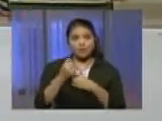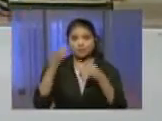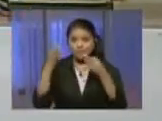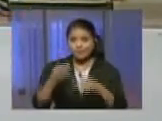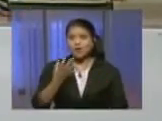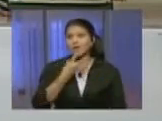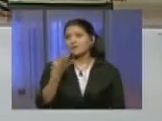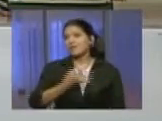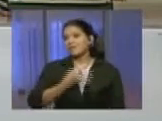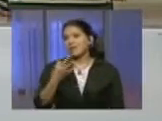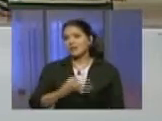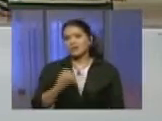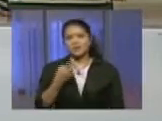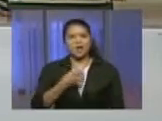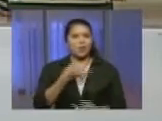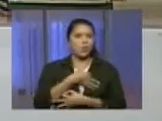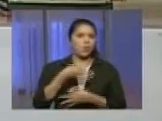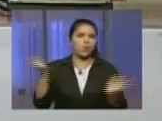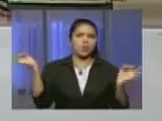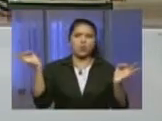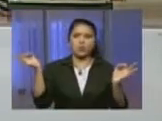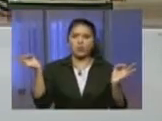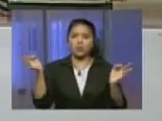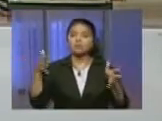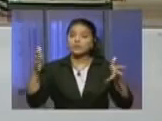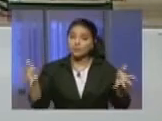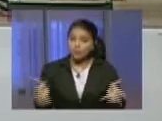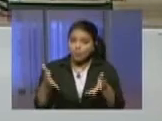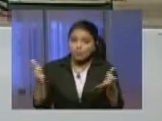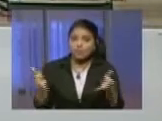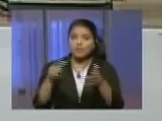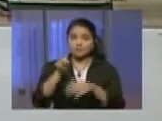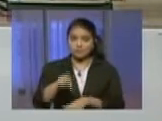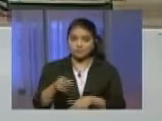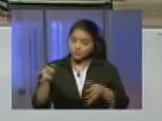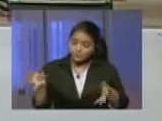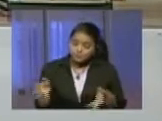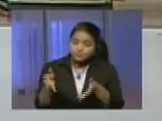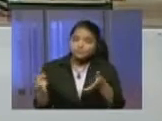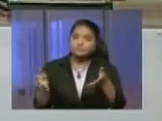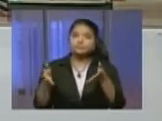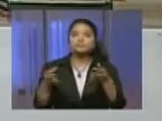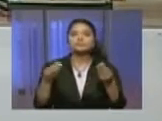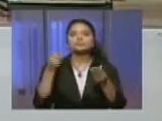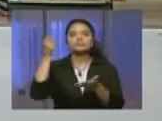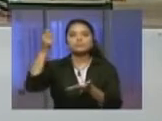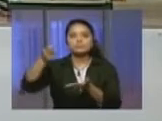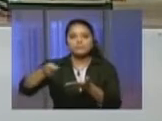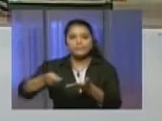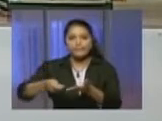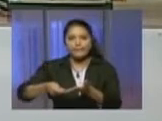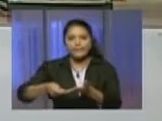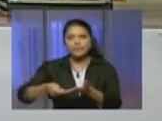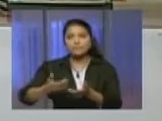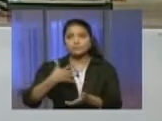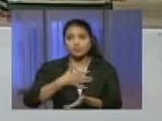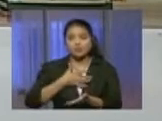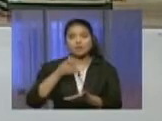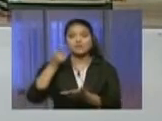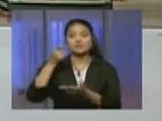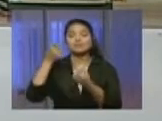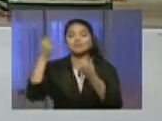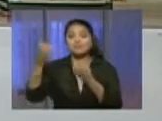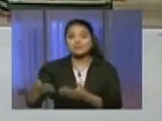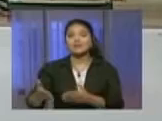realmente extraordinario y motivante entregamos en entregué la vivienda